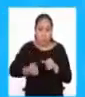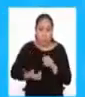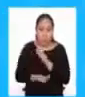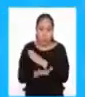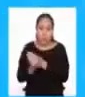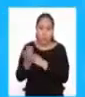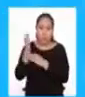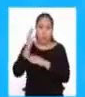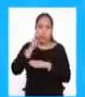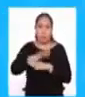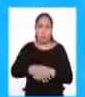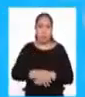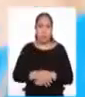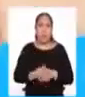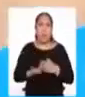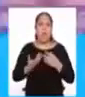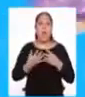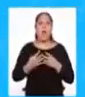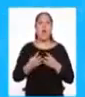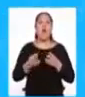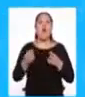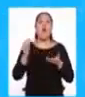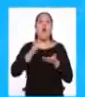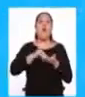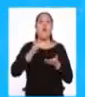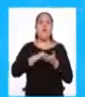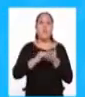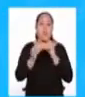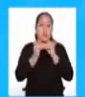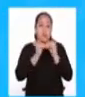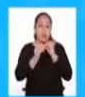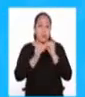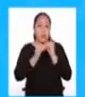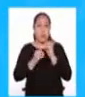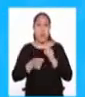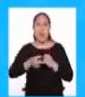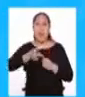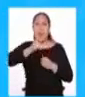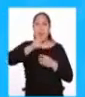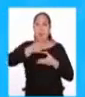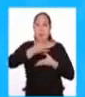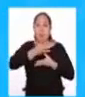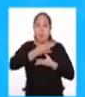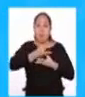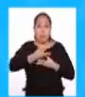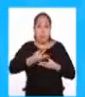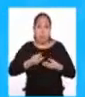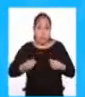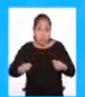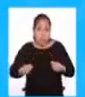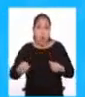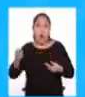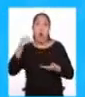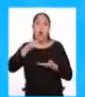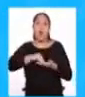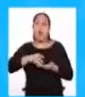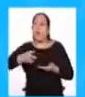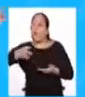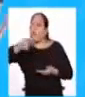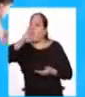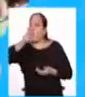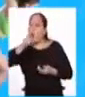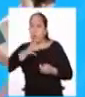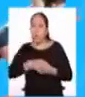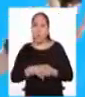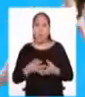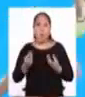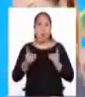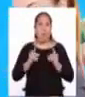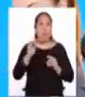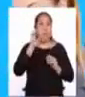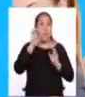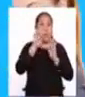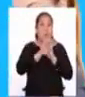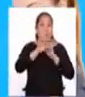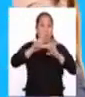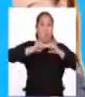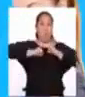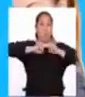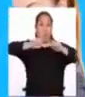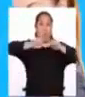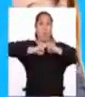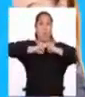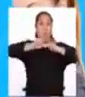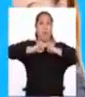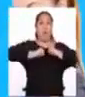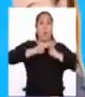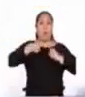de recuperar los líquidos naturales que el organismo gasta en diferentes actividades, especialmente cuando se realiza